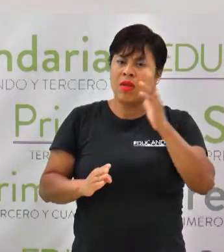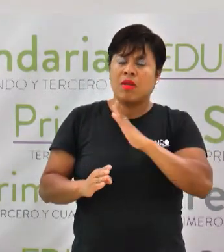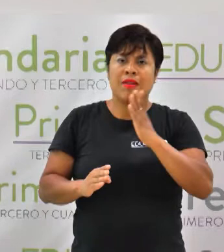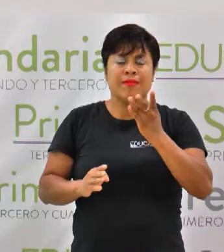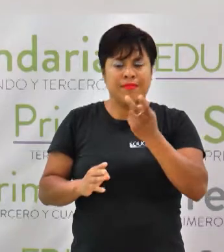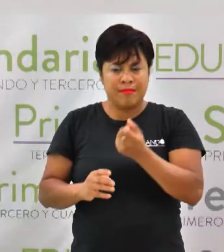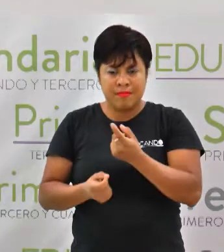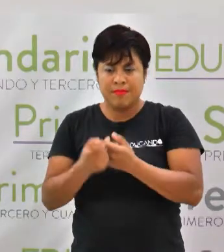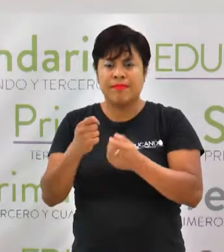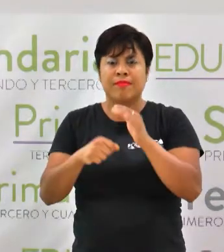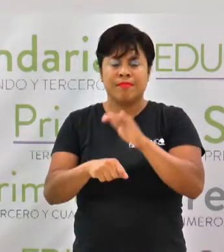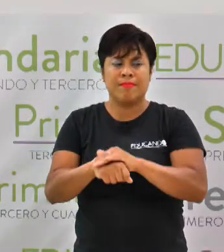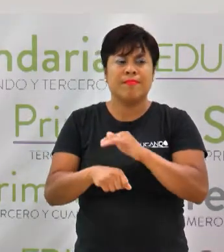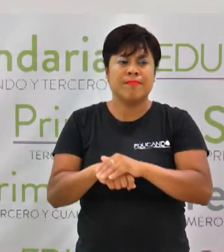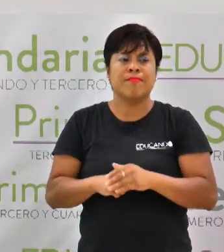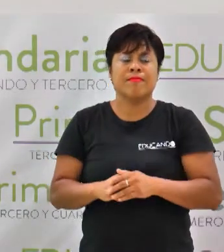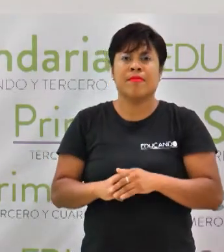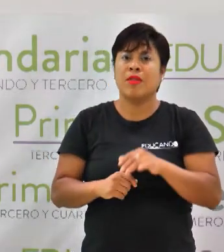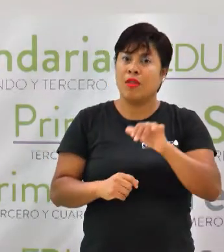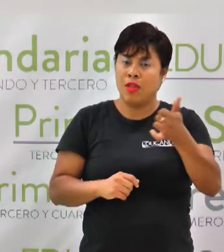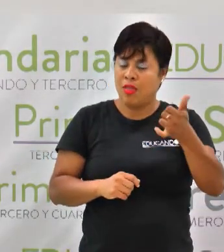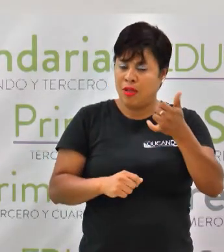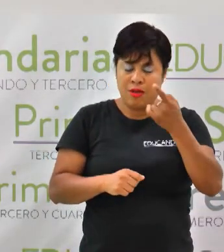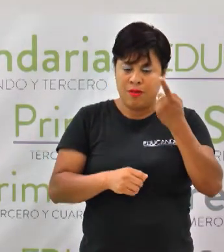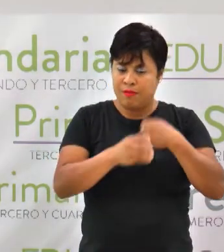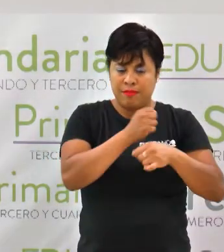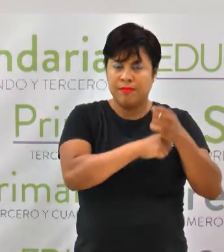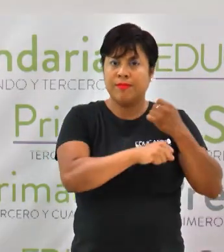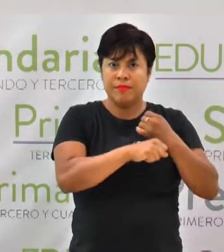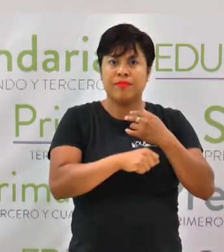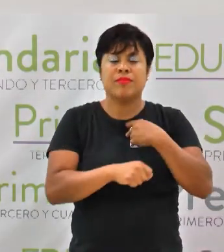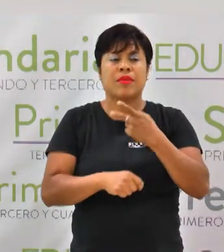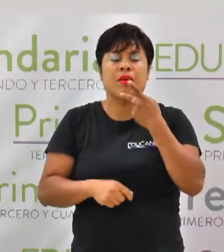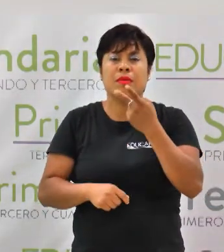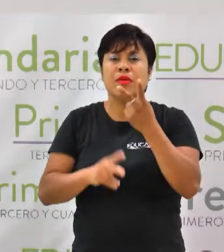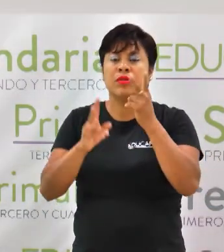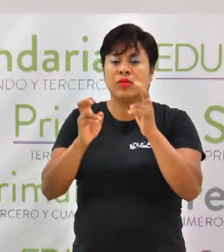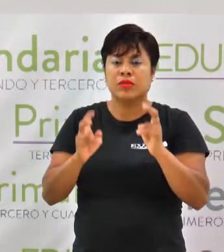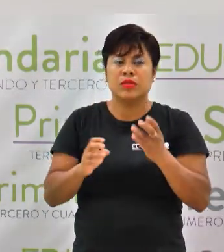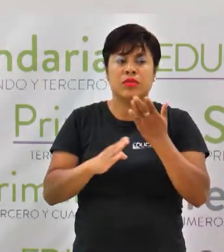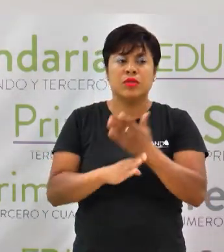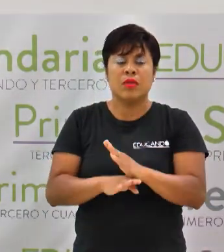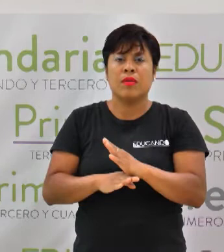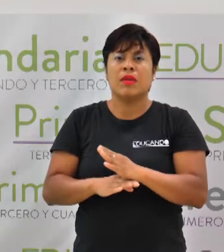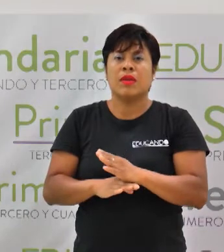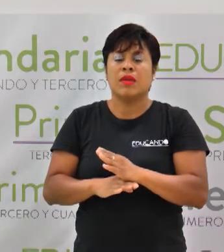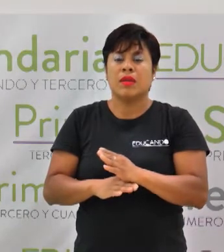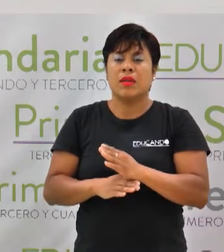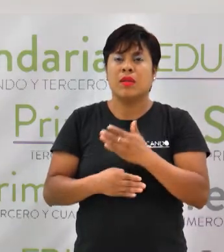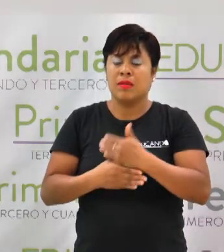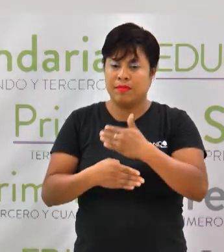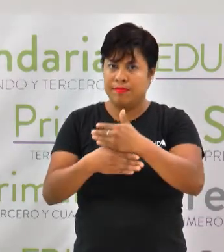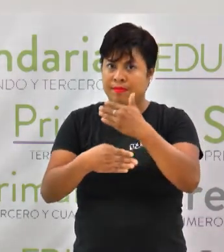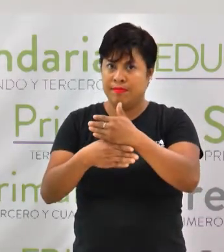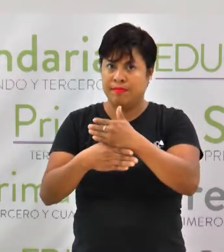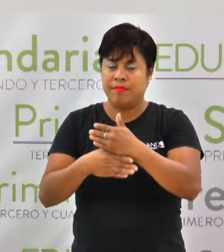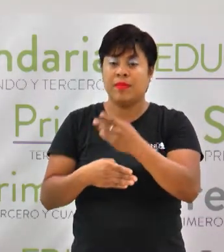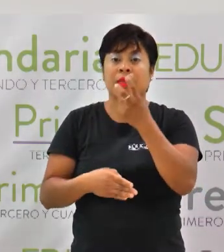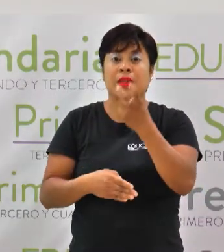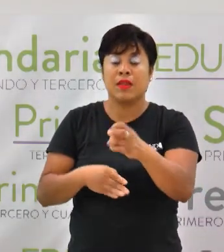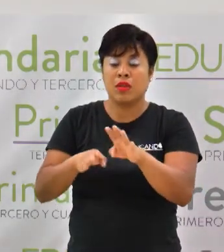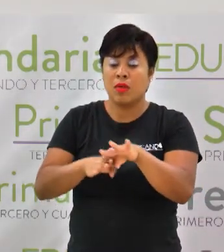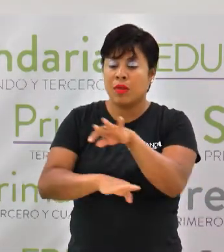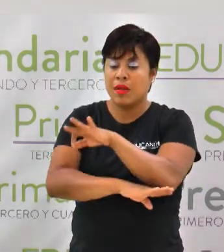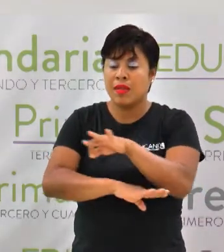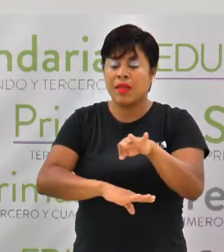que en alguna otra sesión de otro grado, ciclo, se habló de los arquitectos, ¿verdad? Entonces,